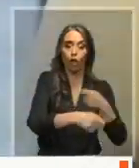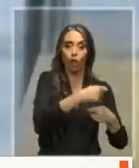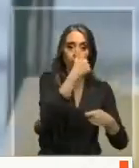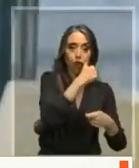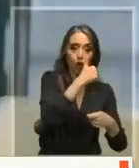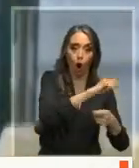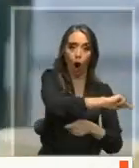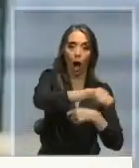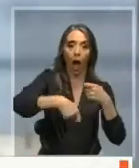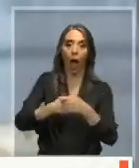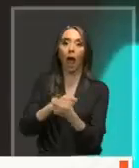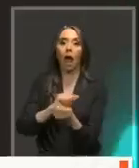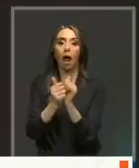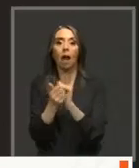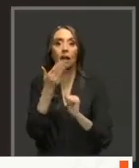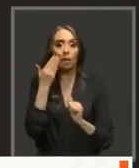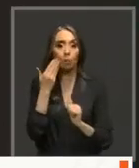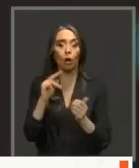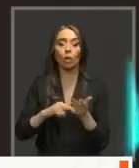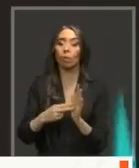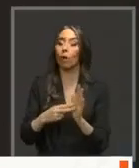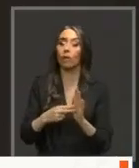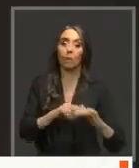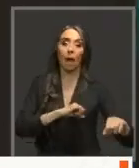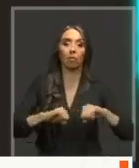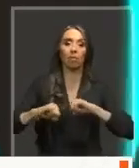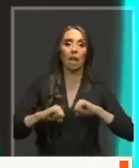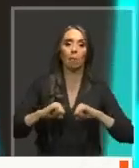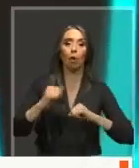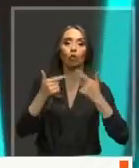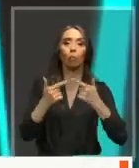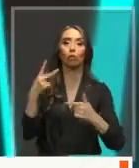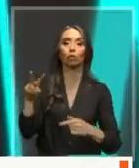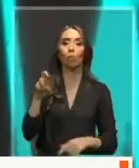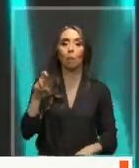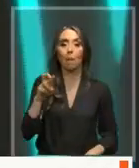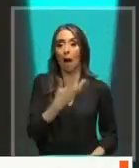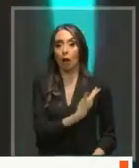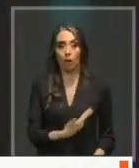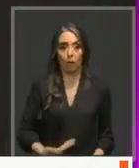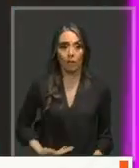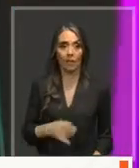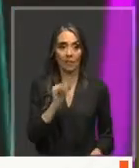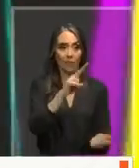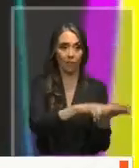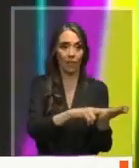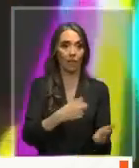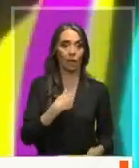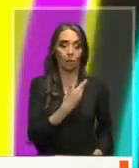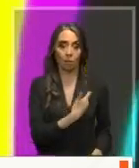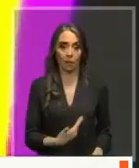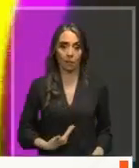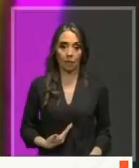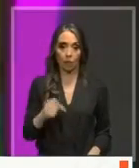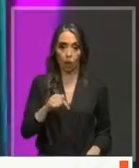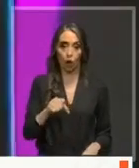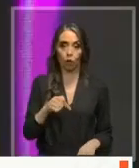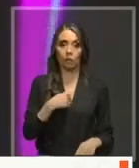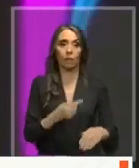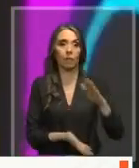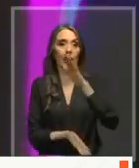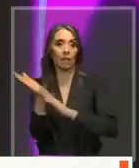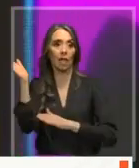político en el gobierno de su padre. Si eso fuese cierto, este presidente se tenía que ir el día de hoy.